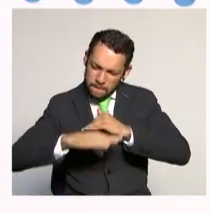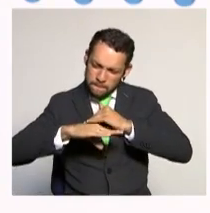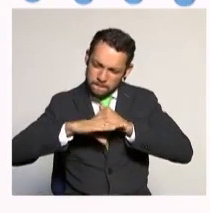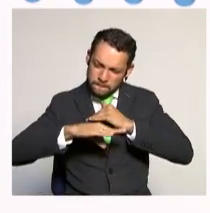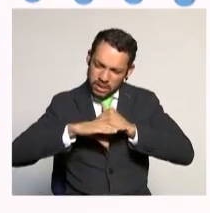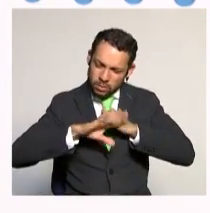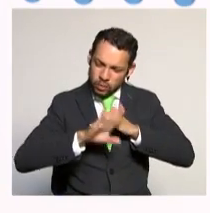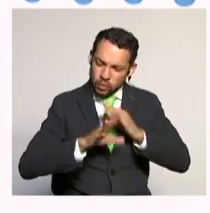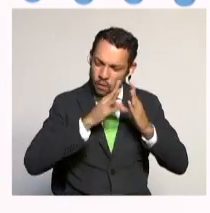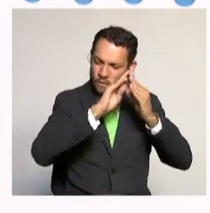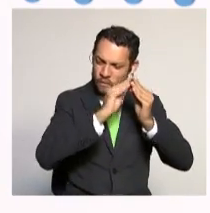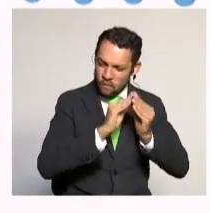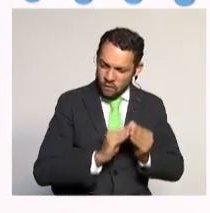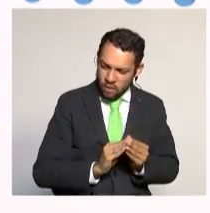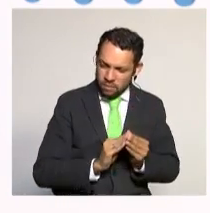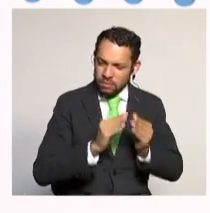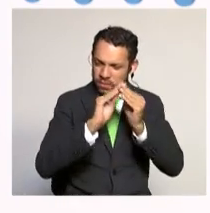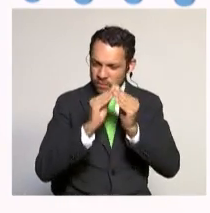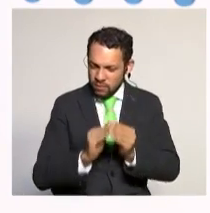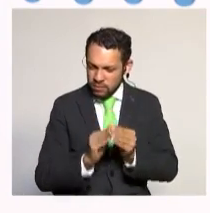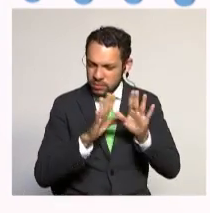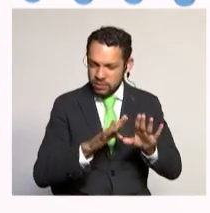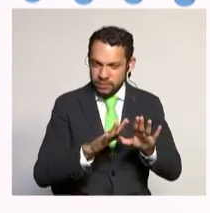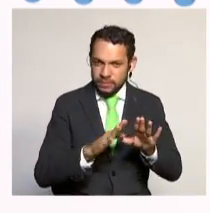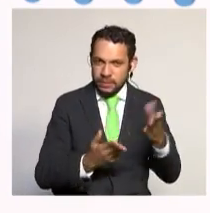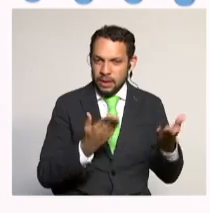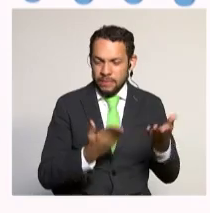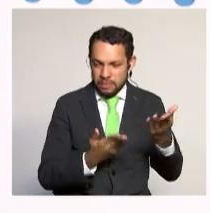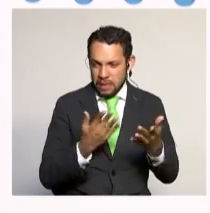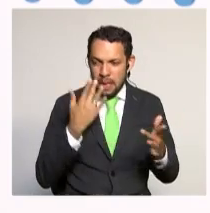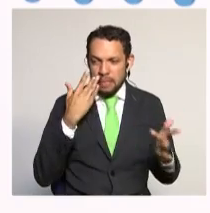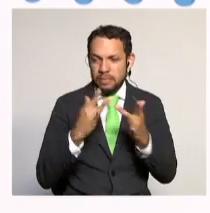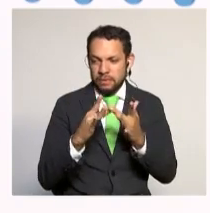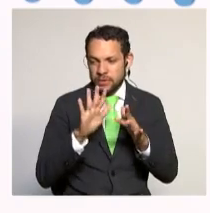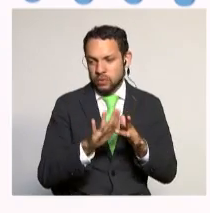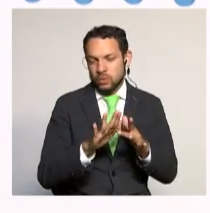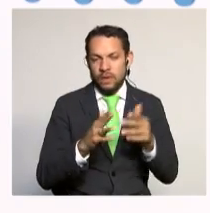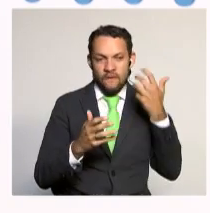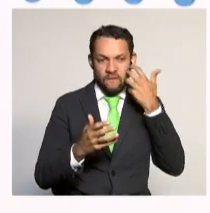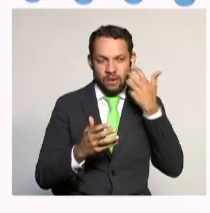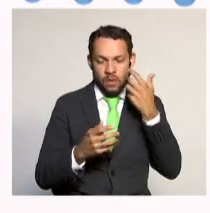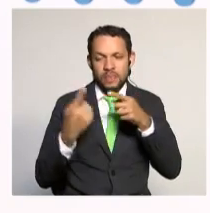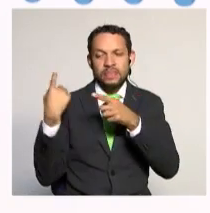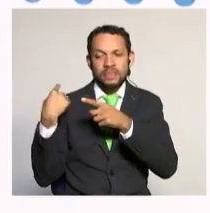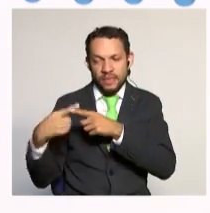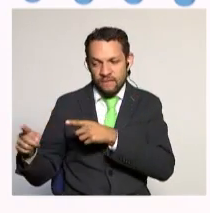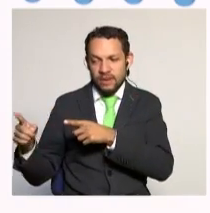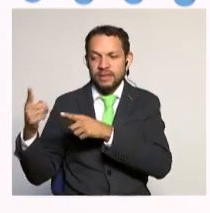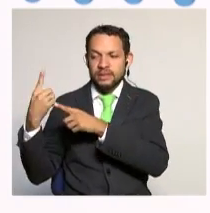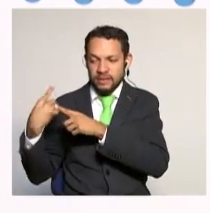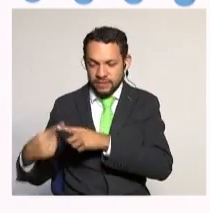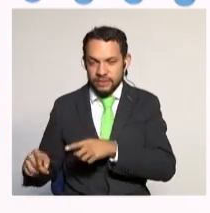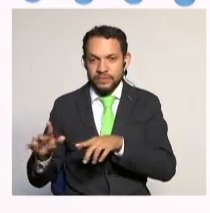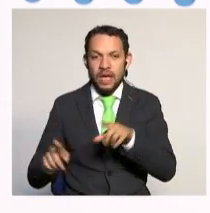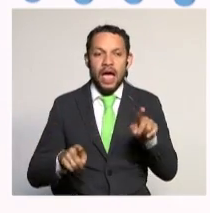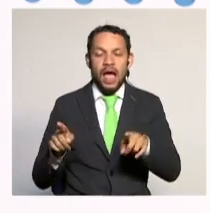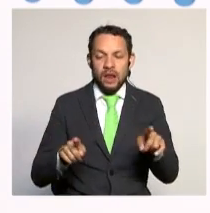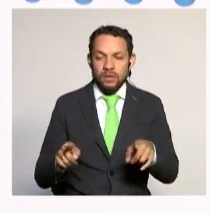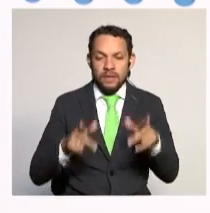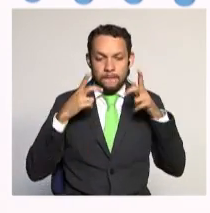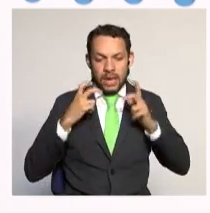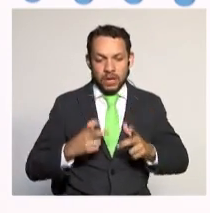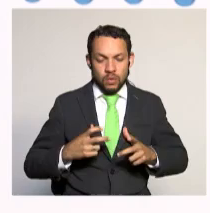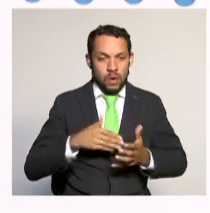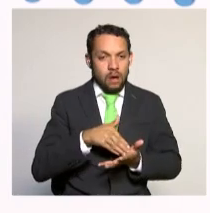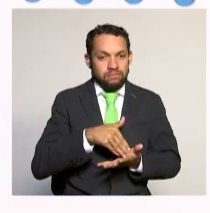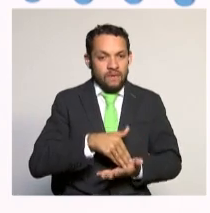bioquímico, estructural, aunque es muy particular cada una de las enfermedades. Porque en la enfermedad de Parkinson hay una alteración,